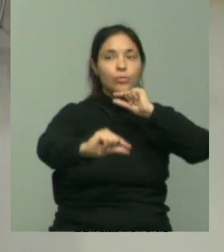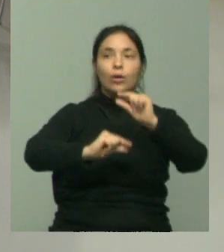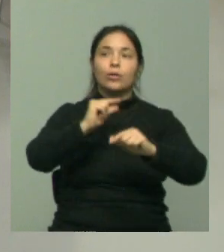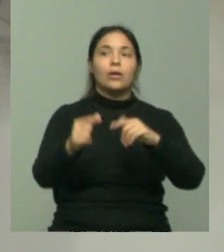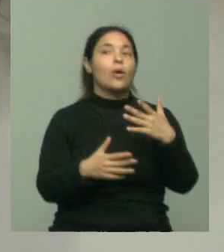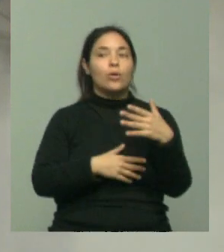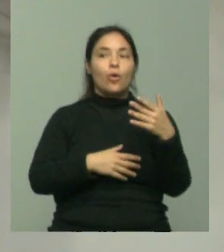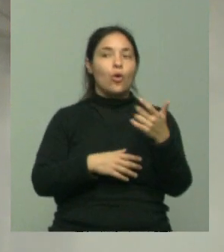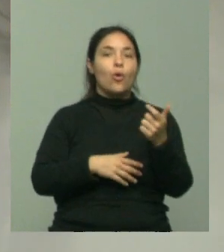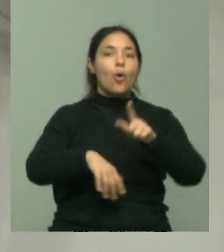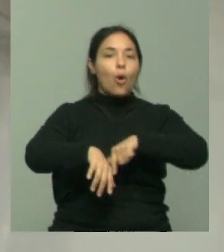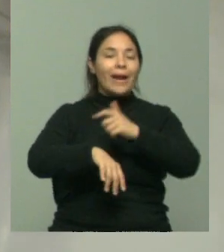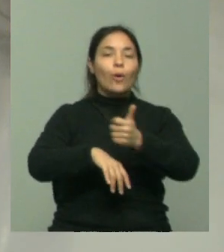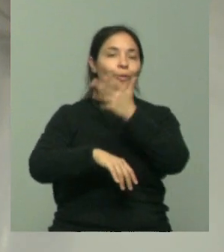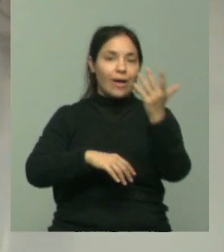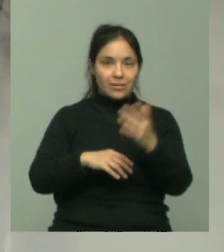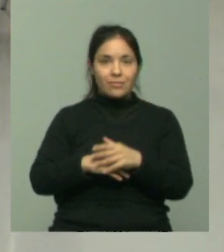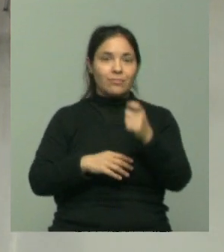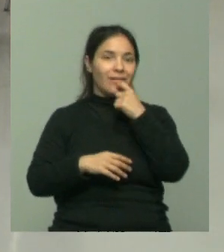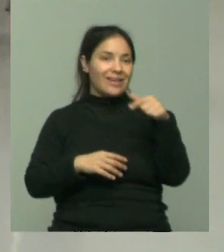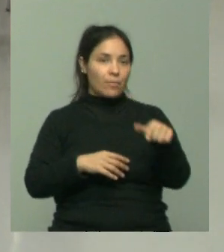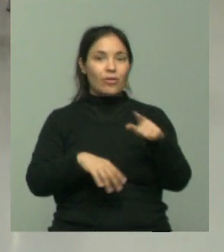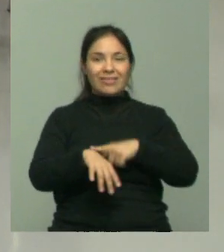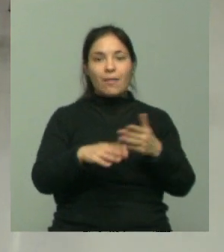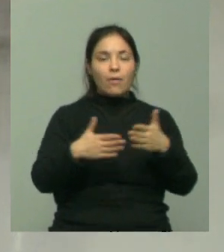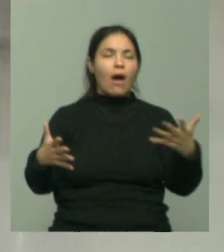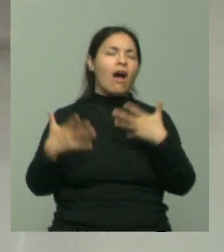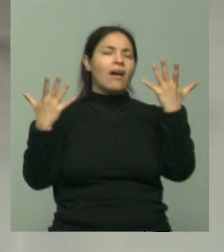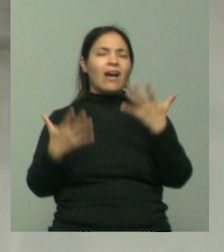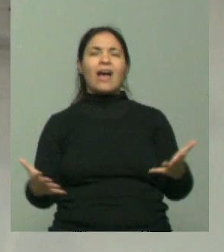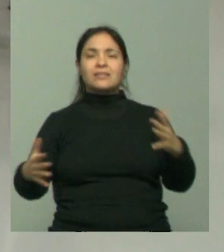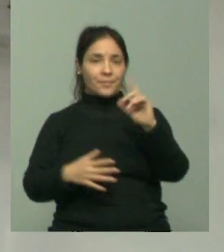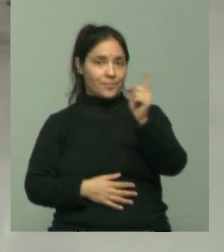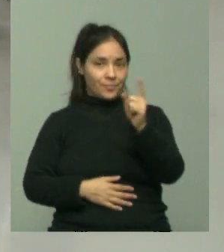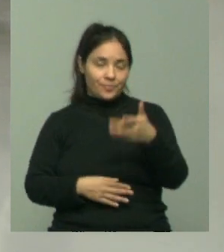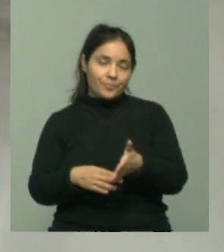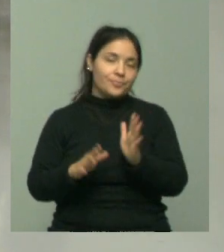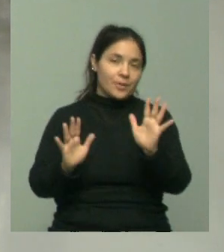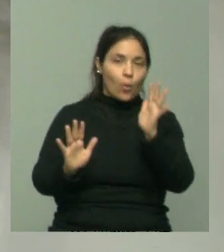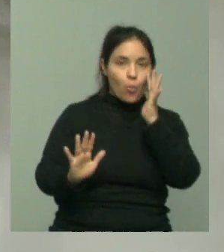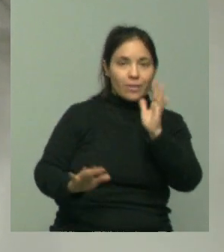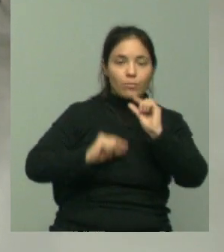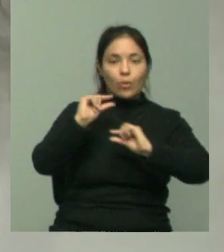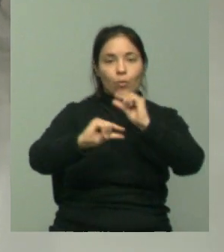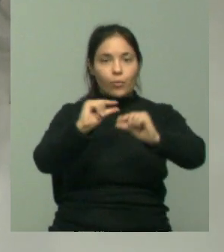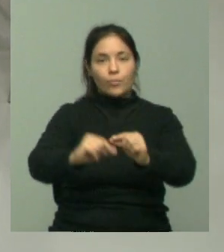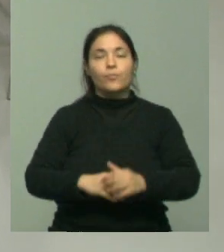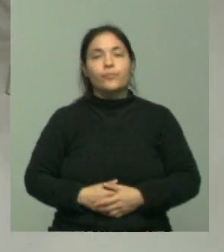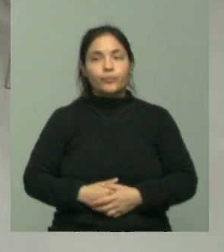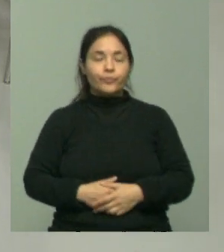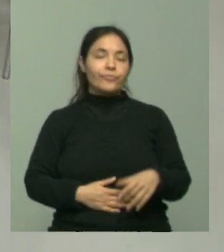de sesiones, de que los chicos no se cansen durante ese periodo. Bien. Siempre les pregunto cuando vienen,